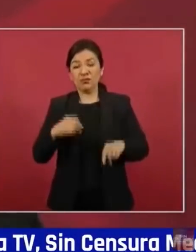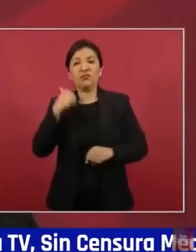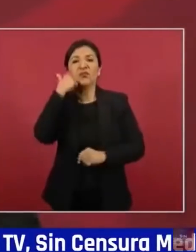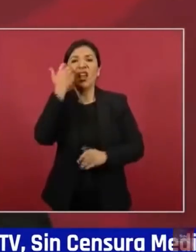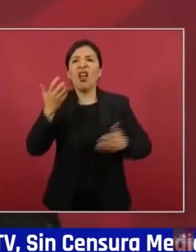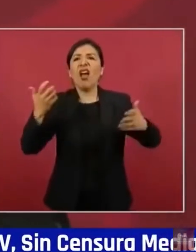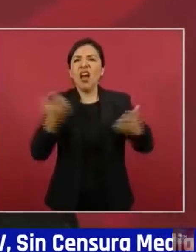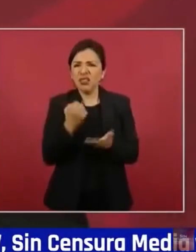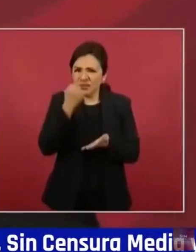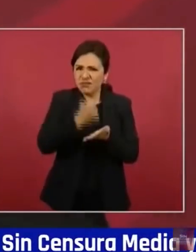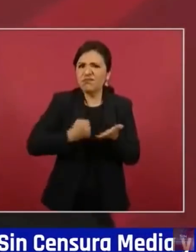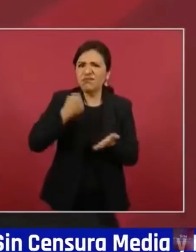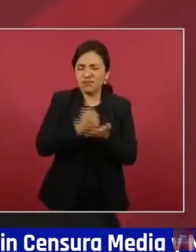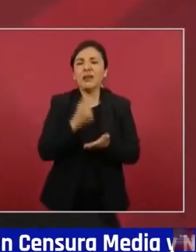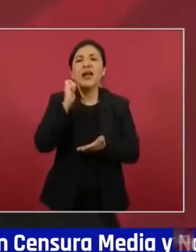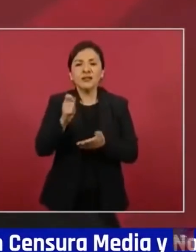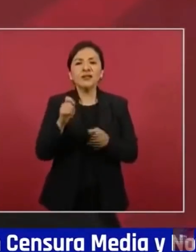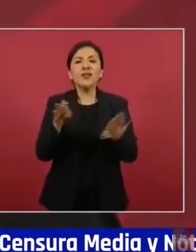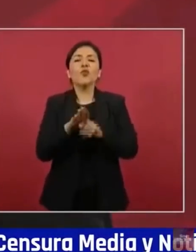mañanera.